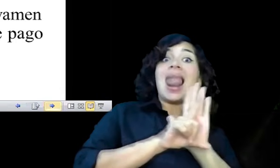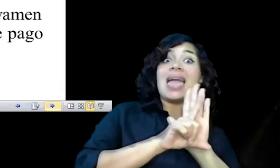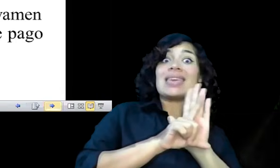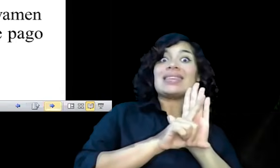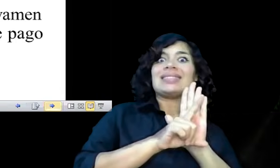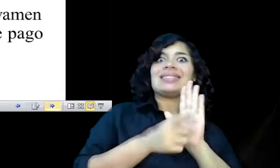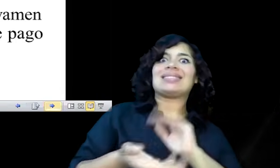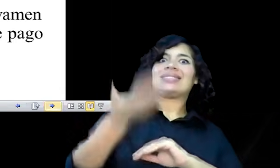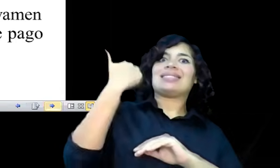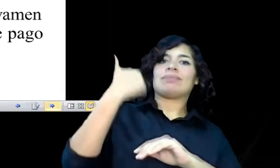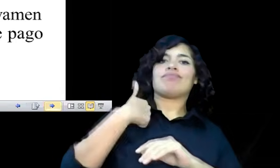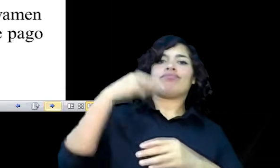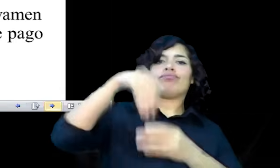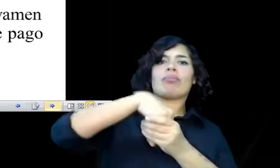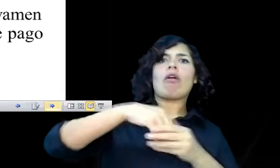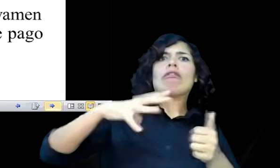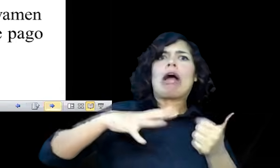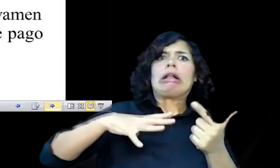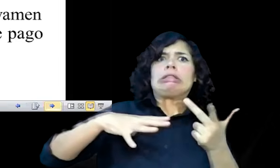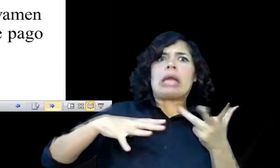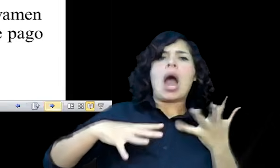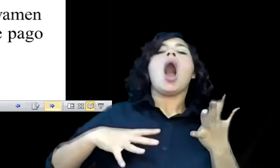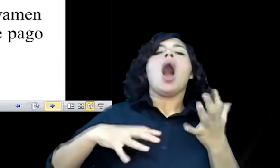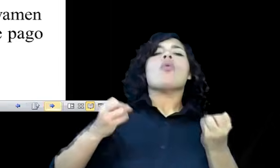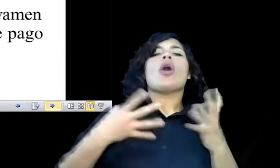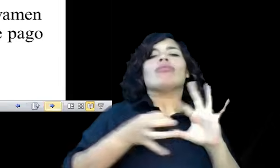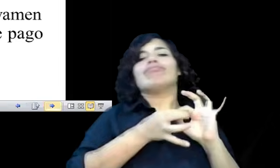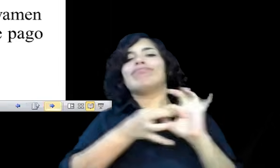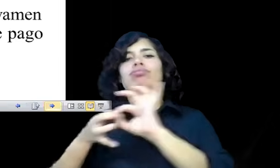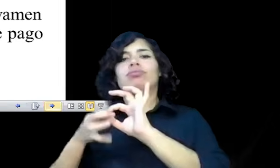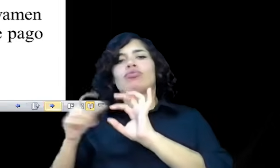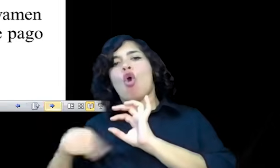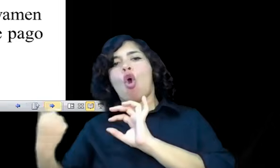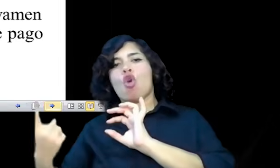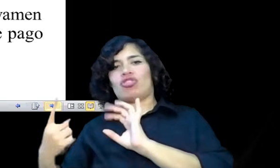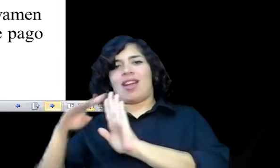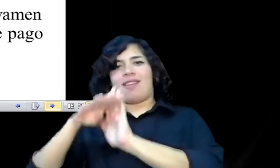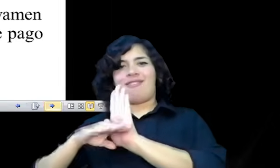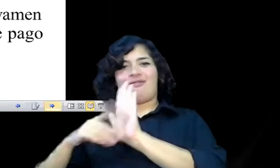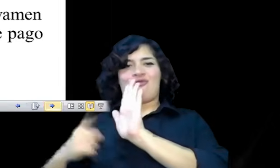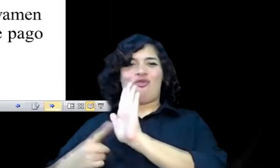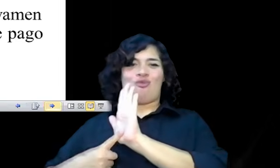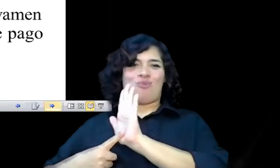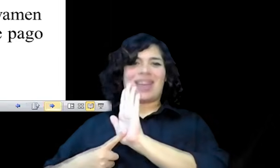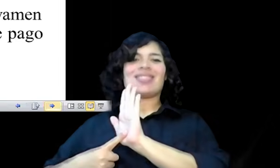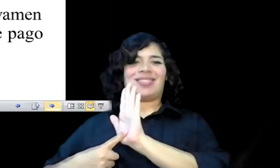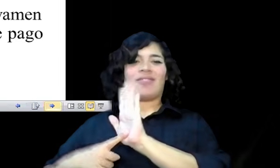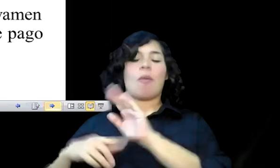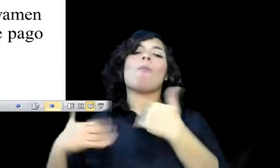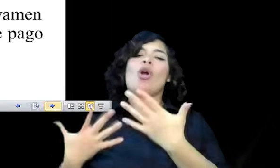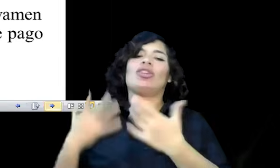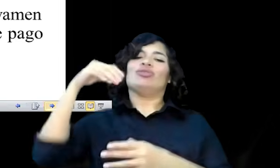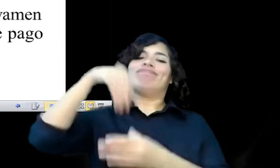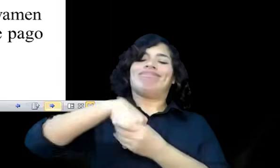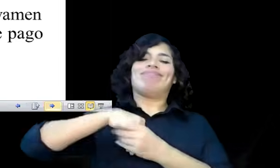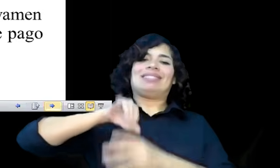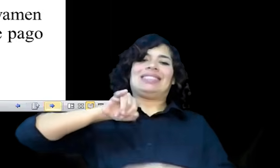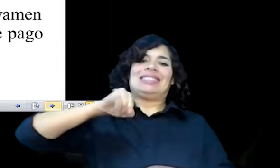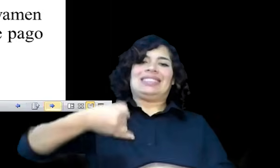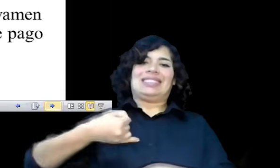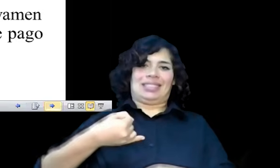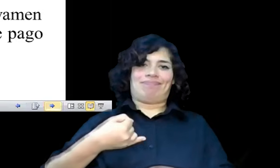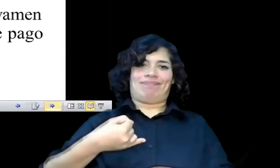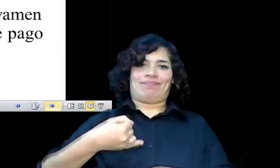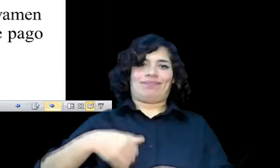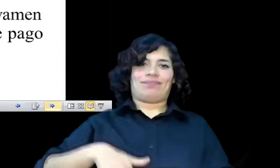tenga contempladas. Entonces, sí, es por ello que se encuentran incluidas también dentro